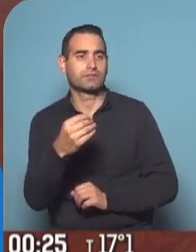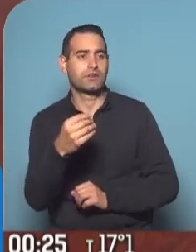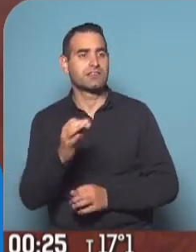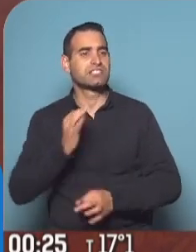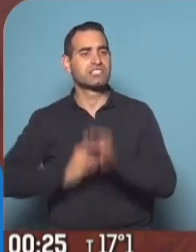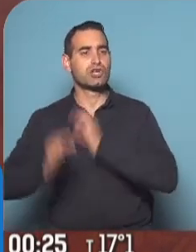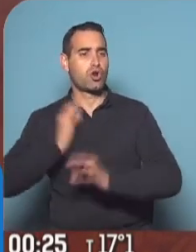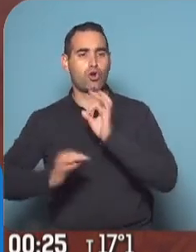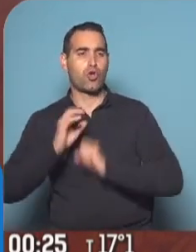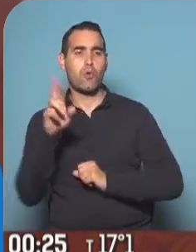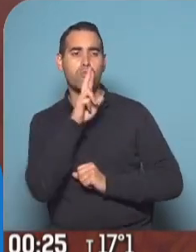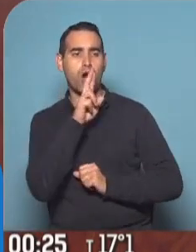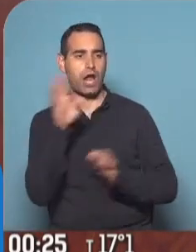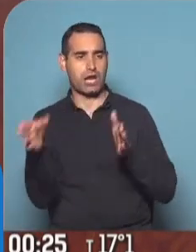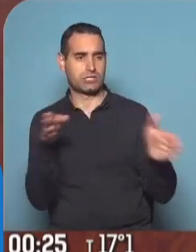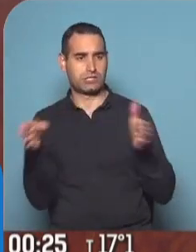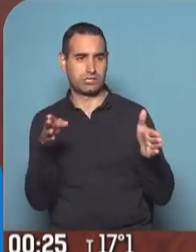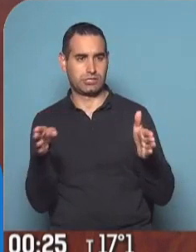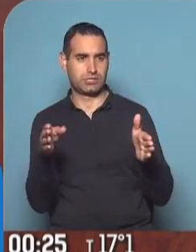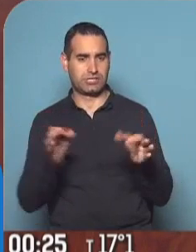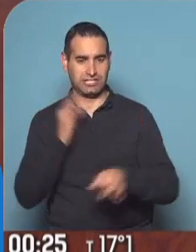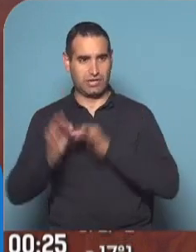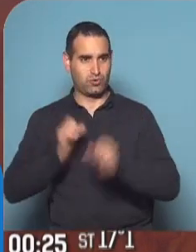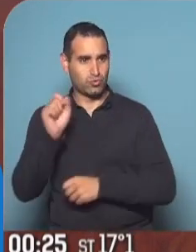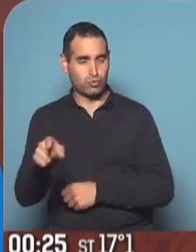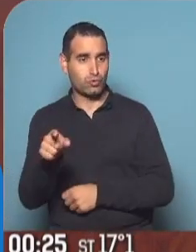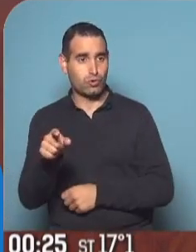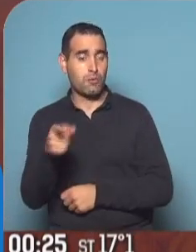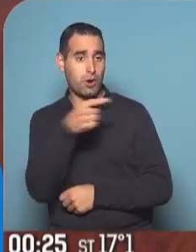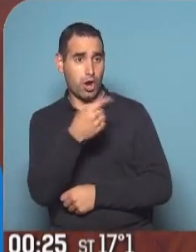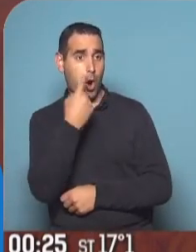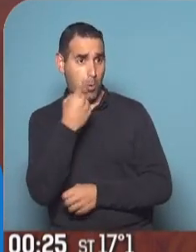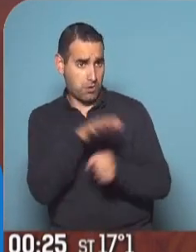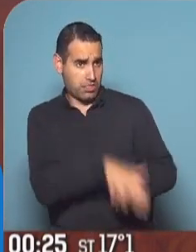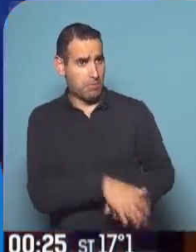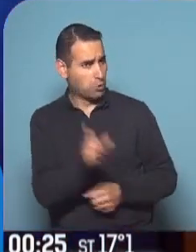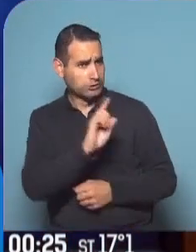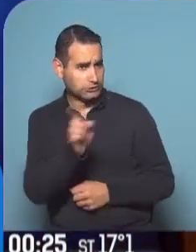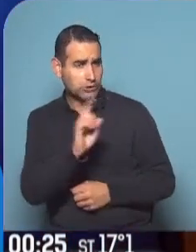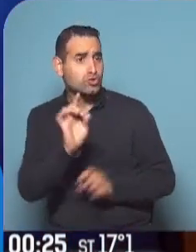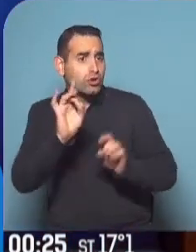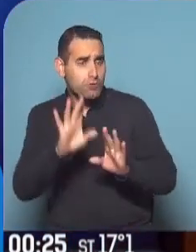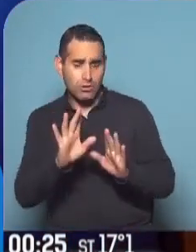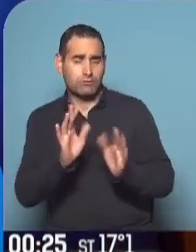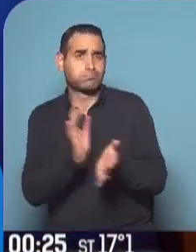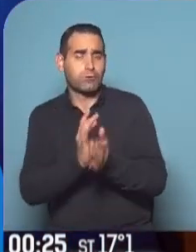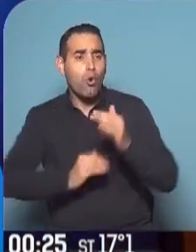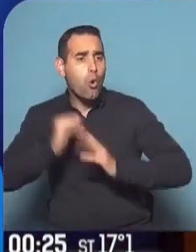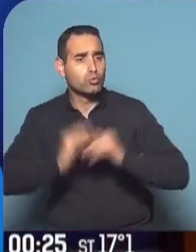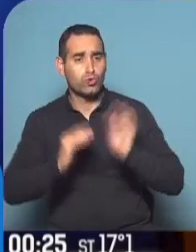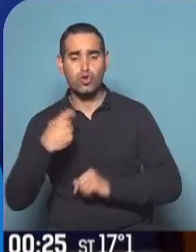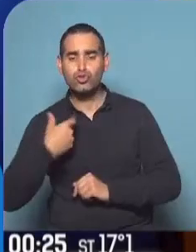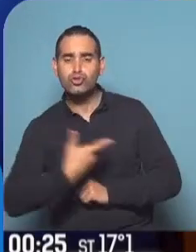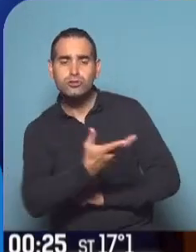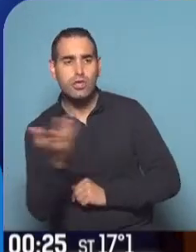pero pero no para establecer digamos un matriarcado que suplante al patriarcado me parece de lo que se trata es de construir una sociedad realmente